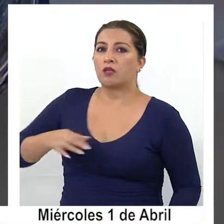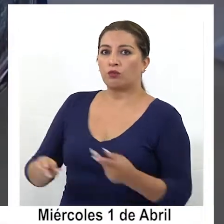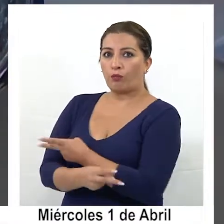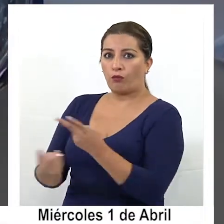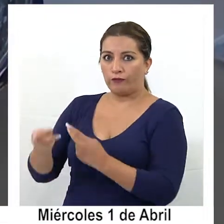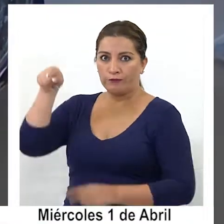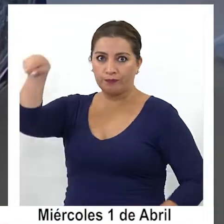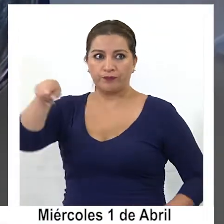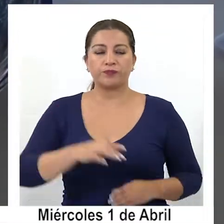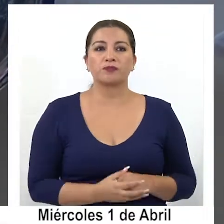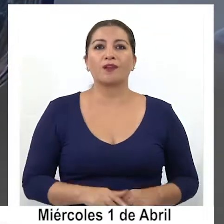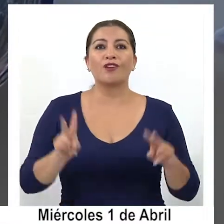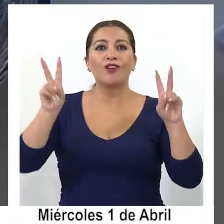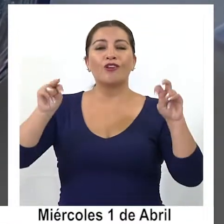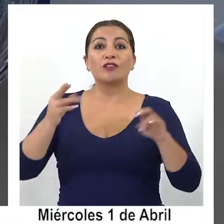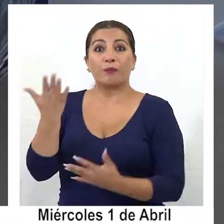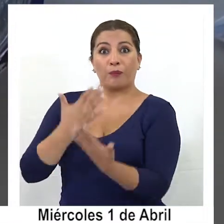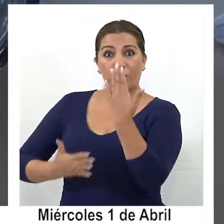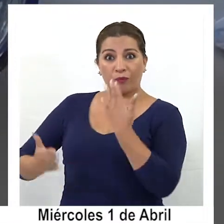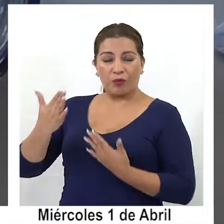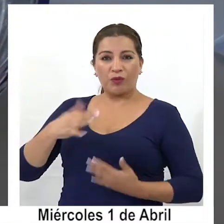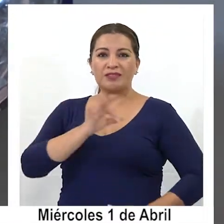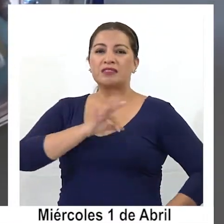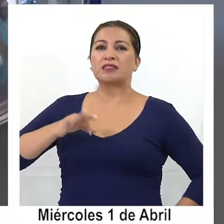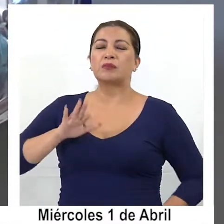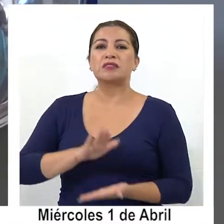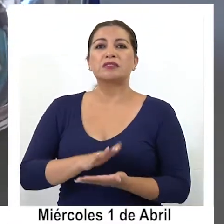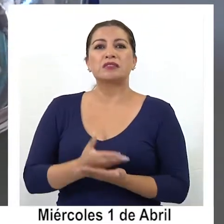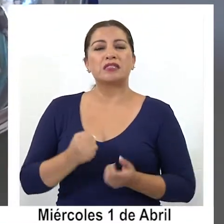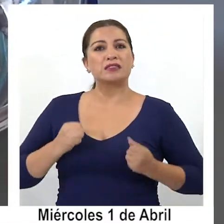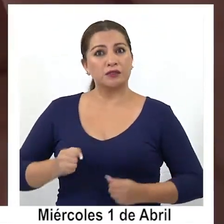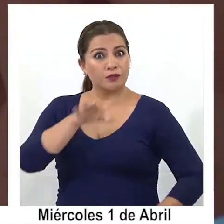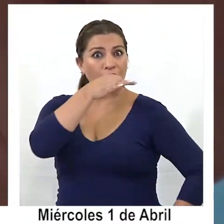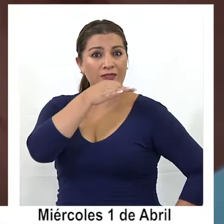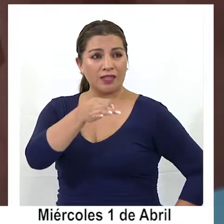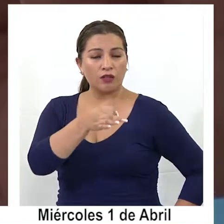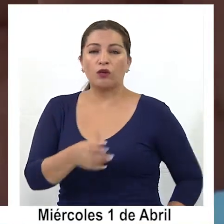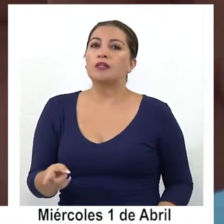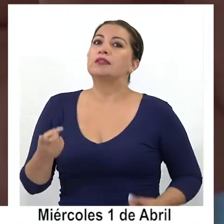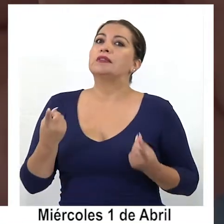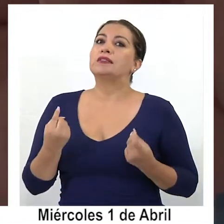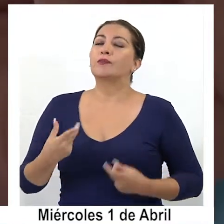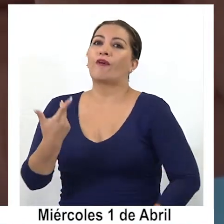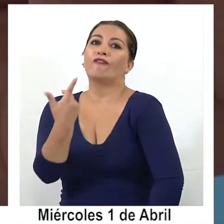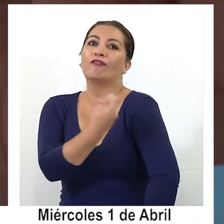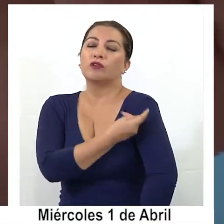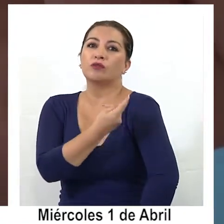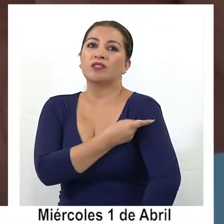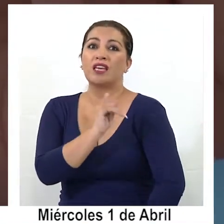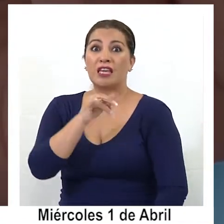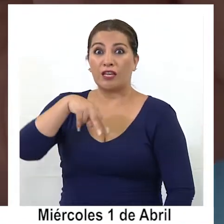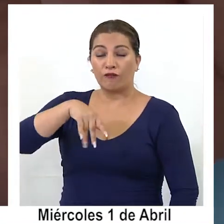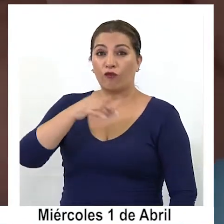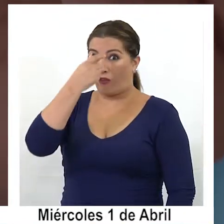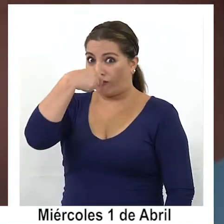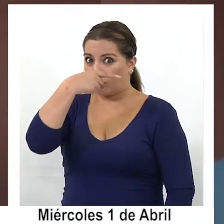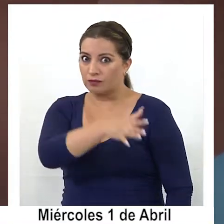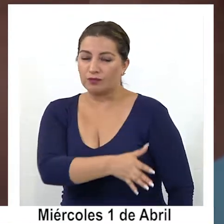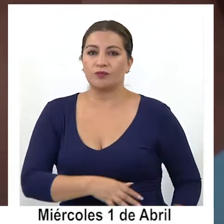Público. En materia de prevención, el Ceremi de Salud reafirmó la necesidad de la vacunación contra la influenza.